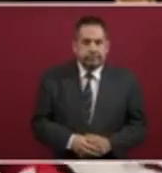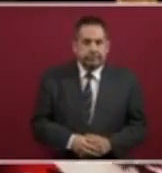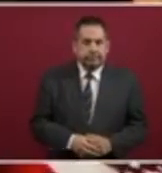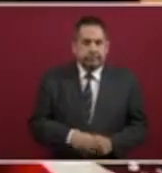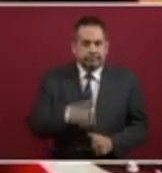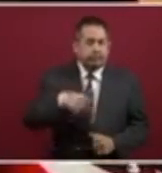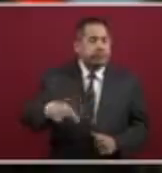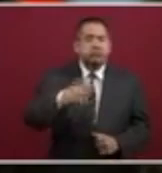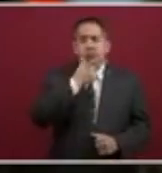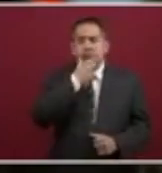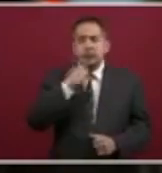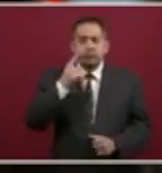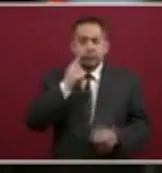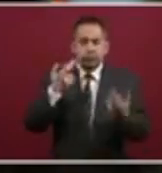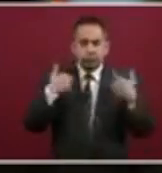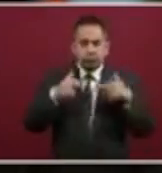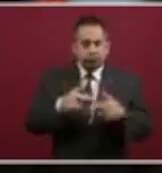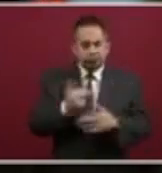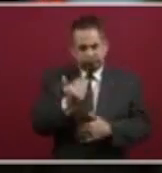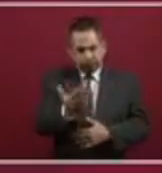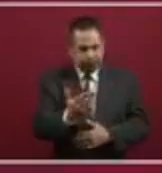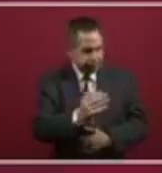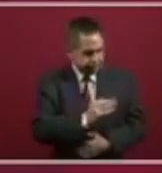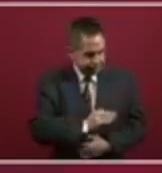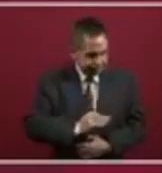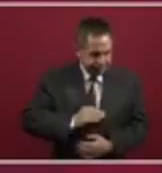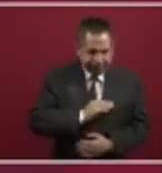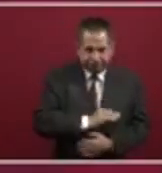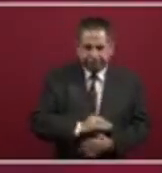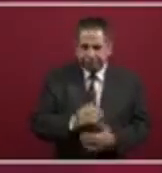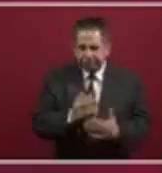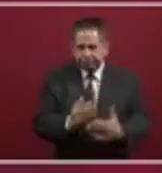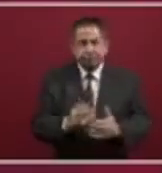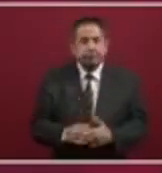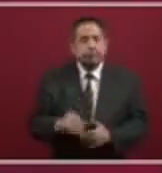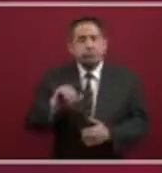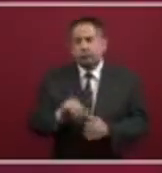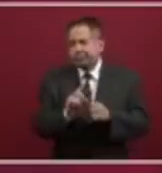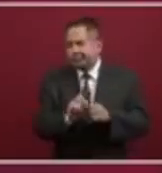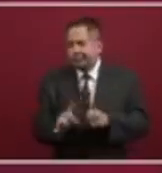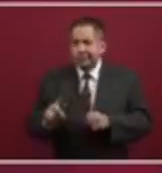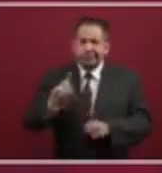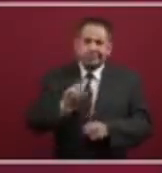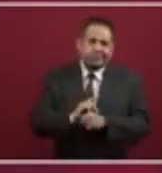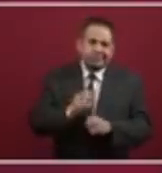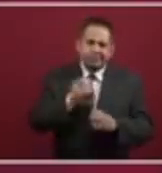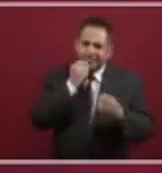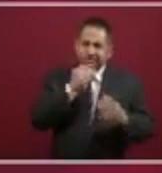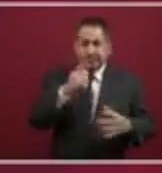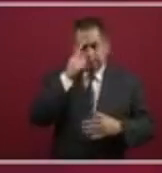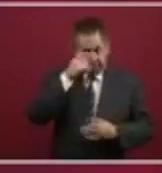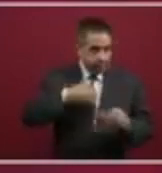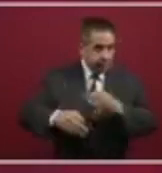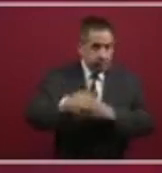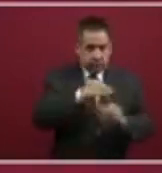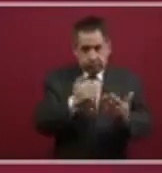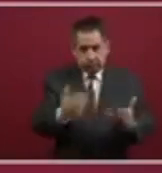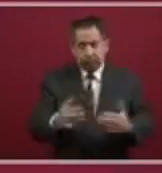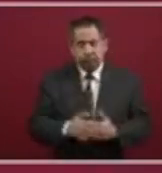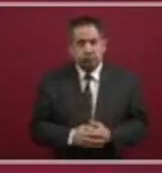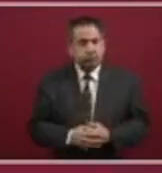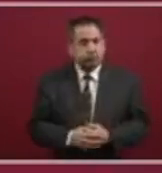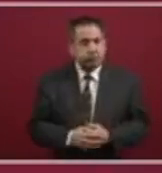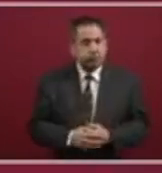Maestras y maestros, felicidades. Hoy es un gran día para todas y todos ustedes, para México, y por